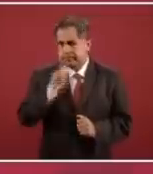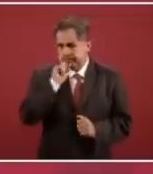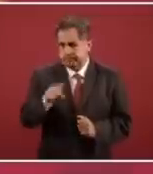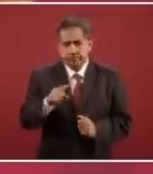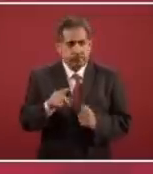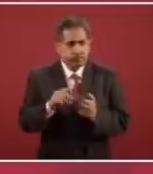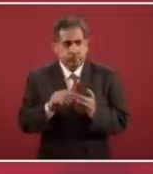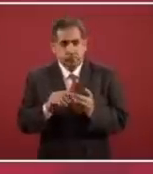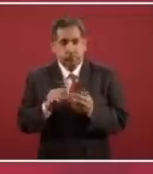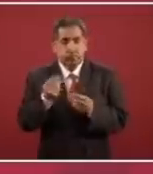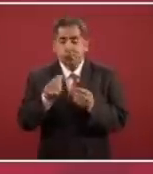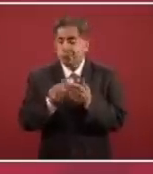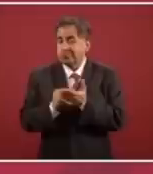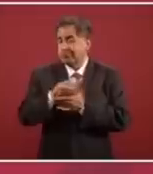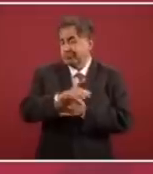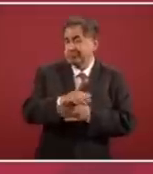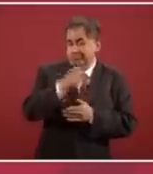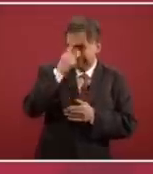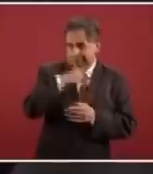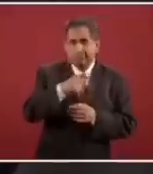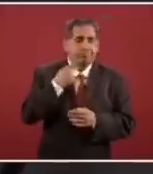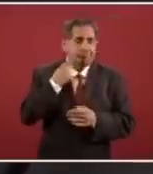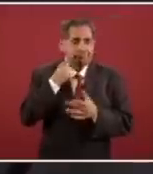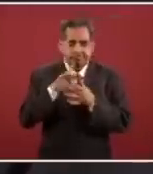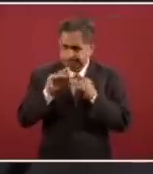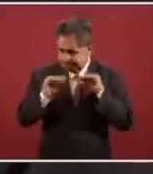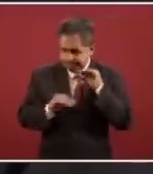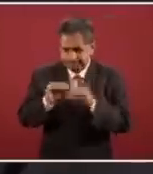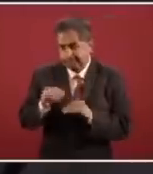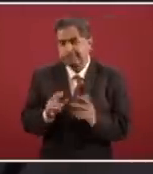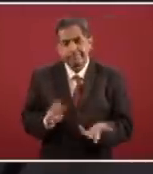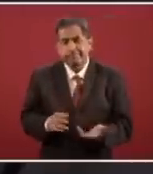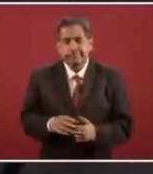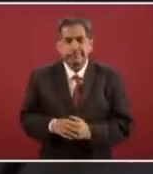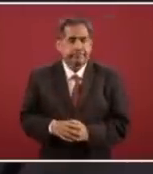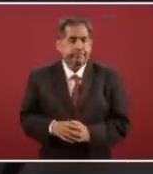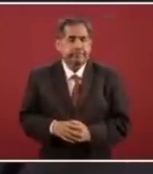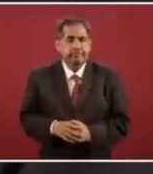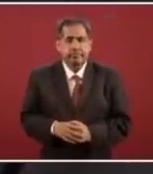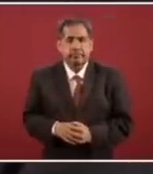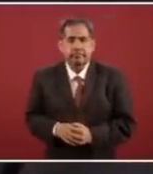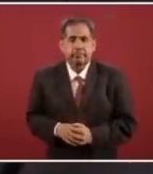invirtió mucho en política,